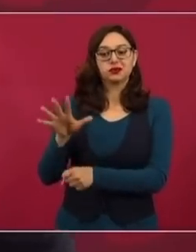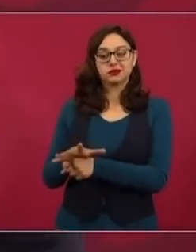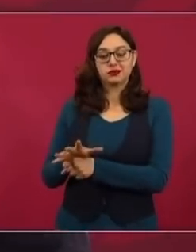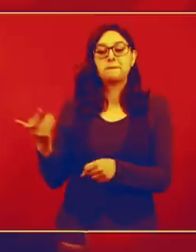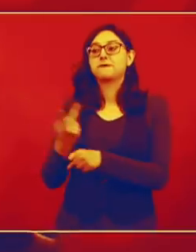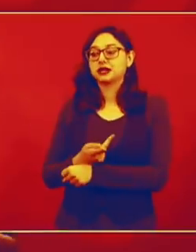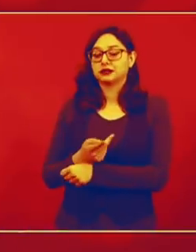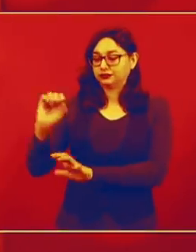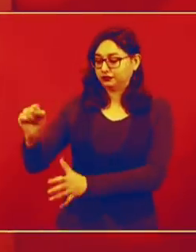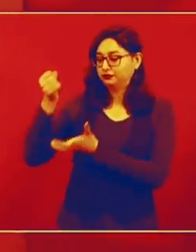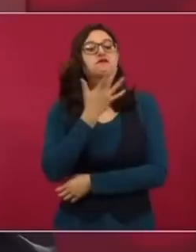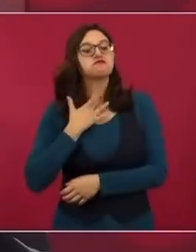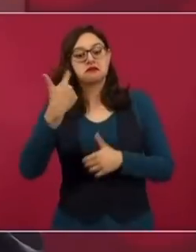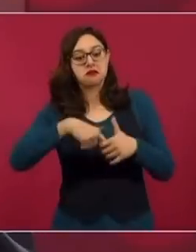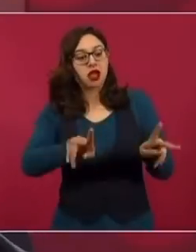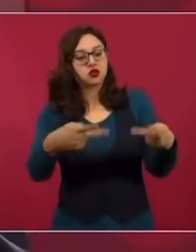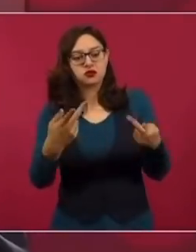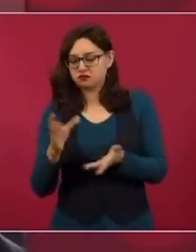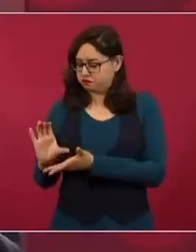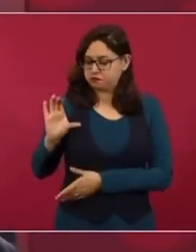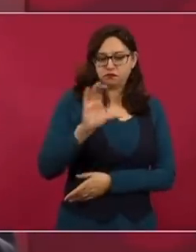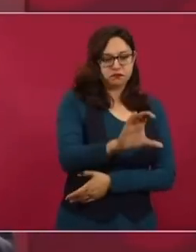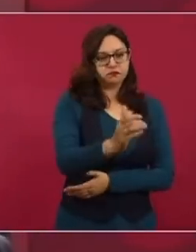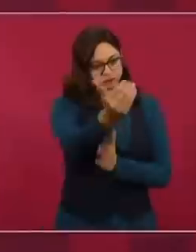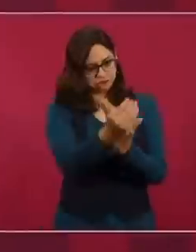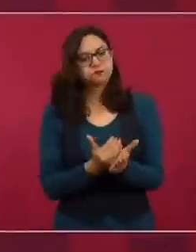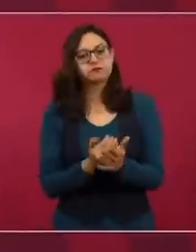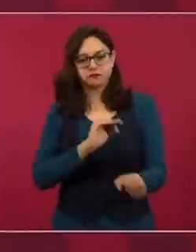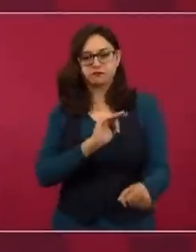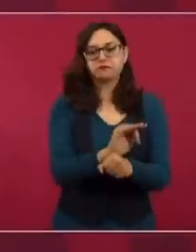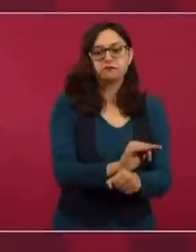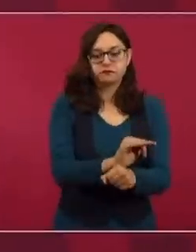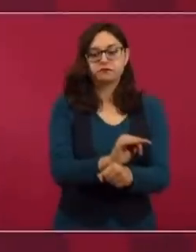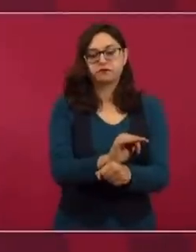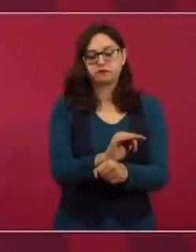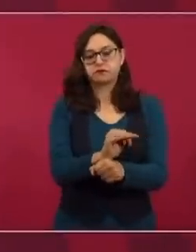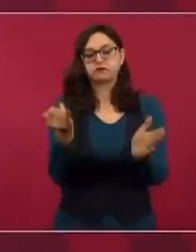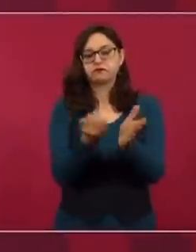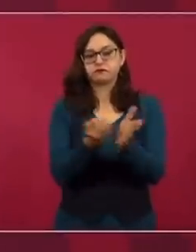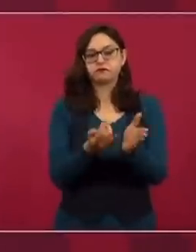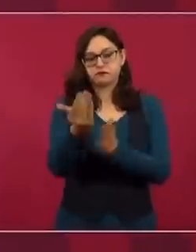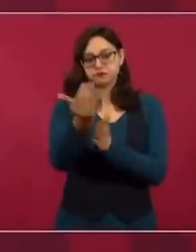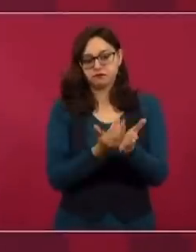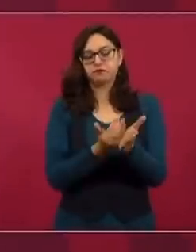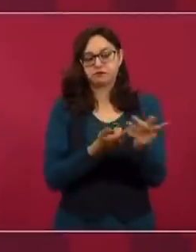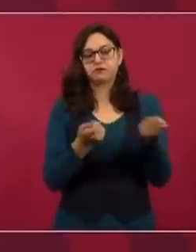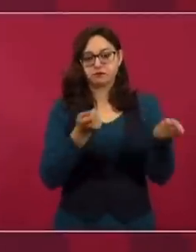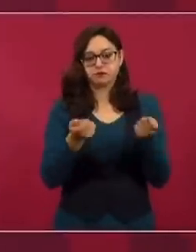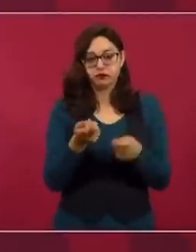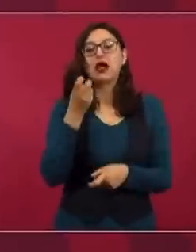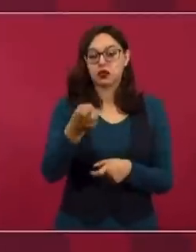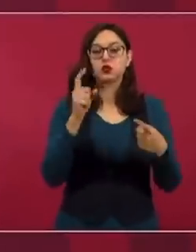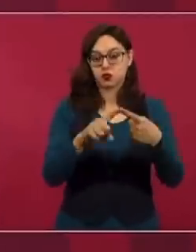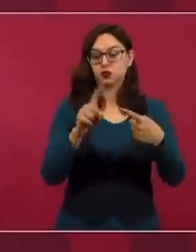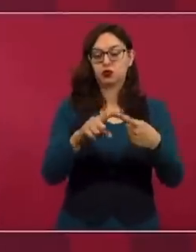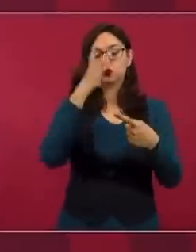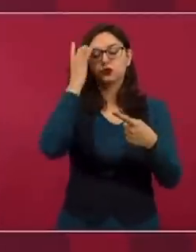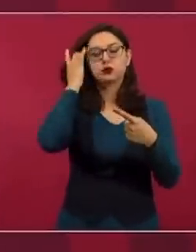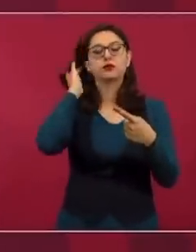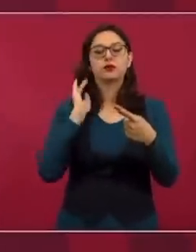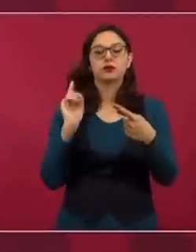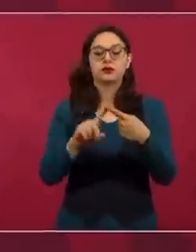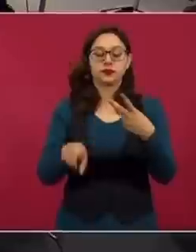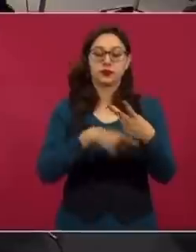transferir o aplicar un subsidio para que no aumenten los precios de las gasolinas y del diésel. Eso es lo primero. Lo